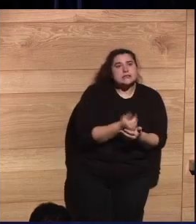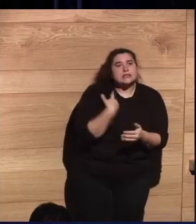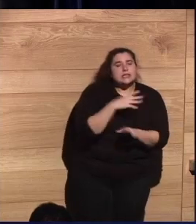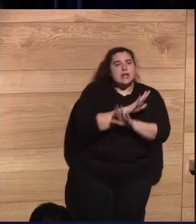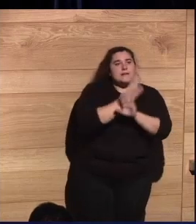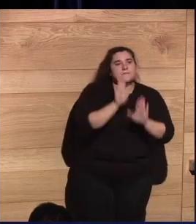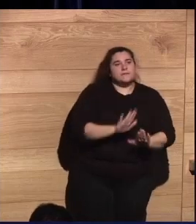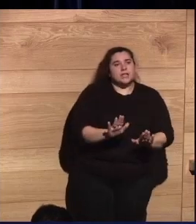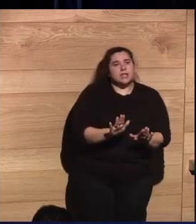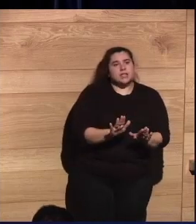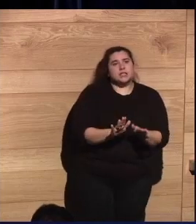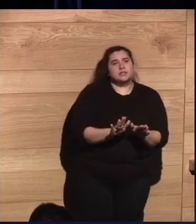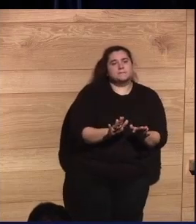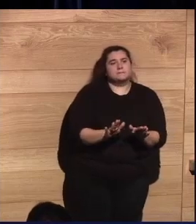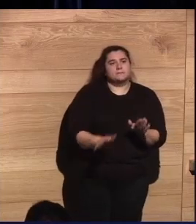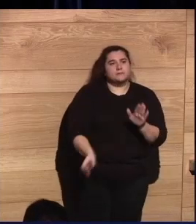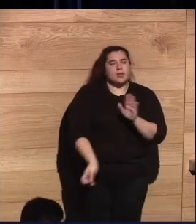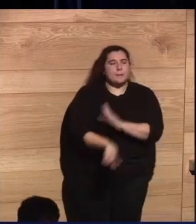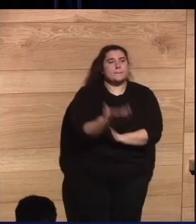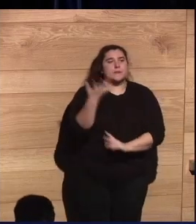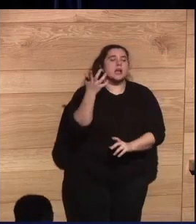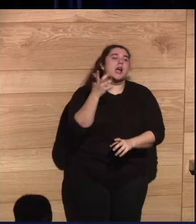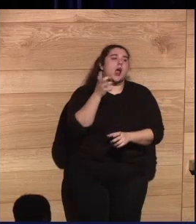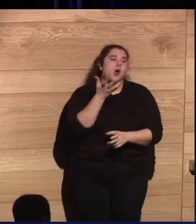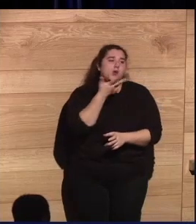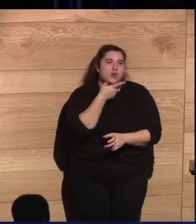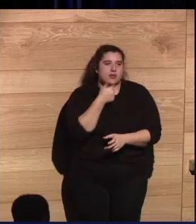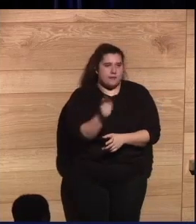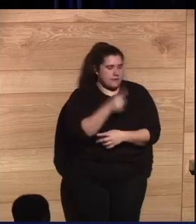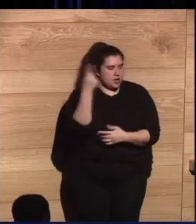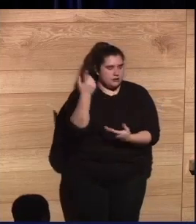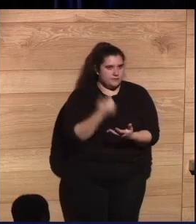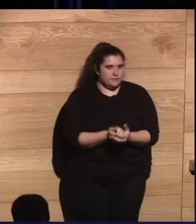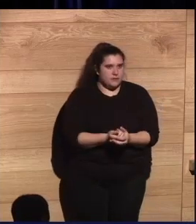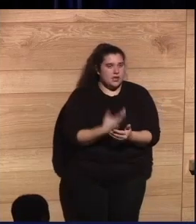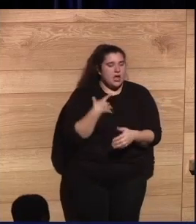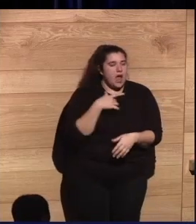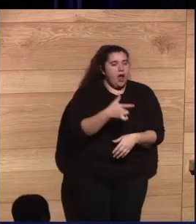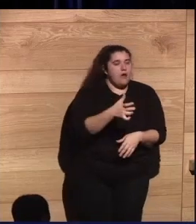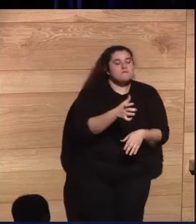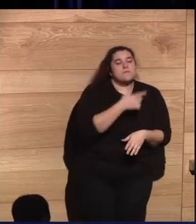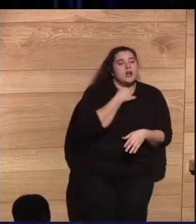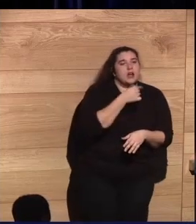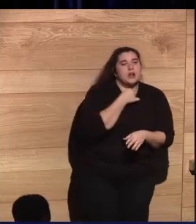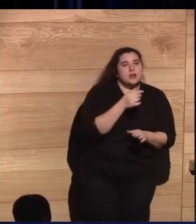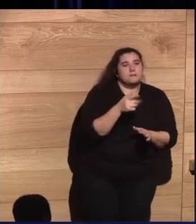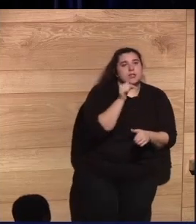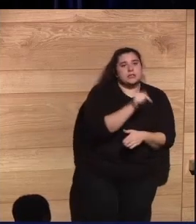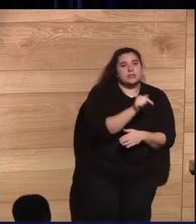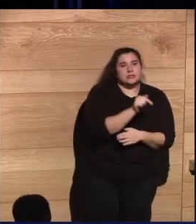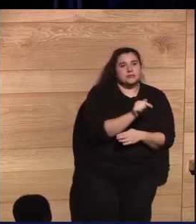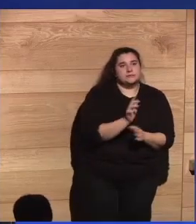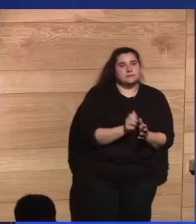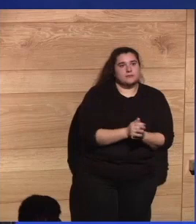por convertirse en la parte conocida, es una pura parodia. Es una parodia absoluta. Pero están